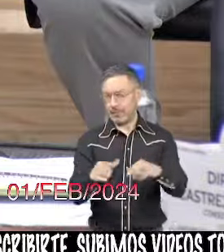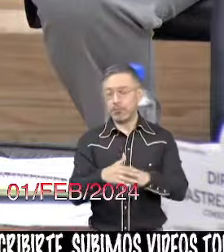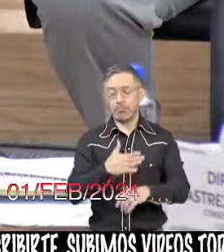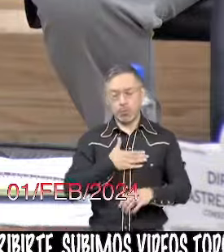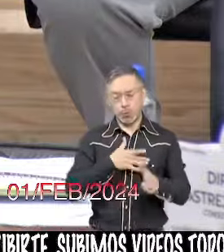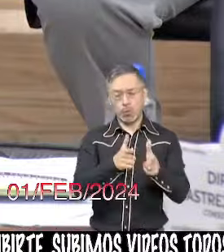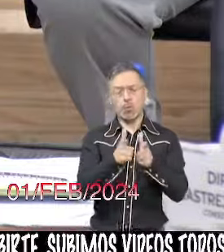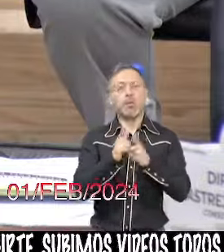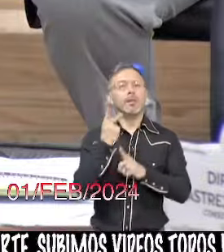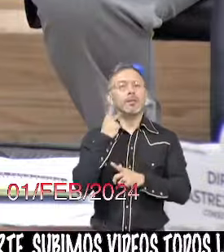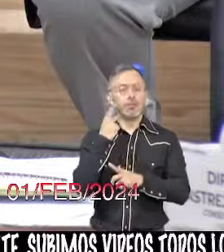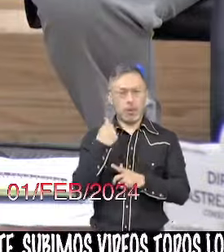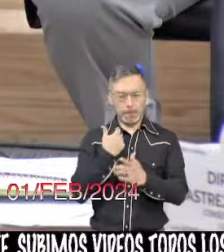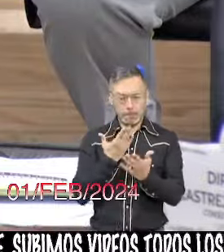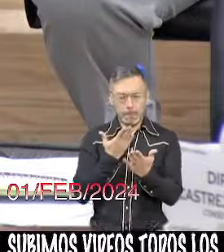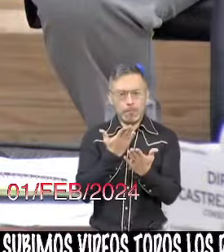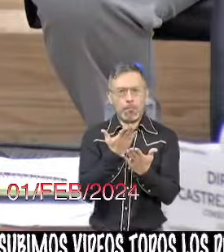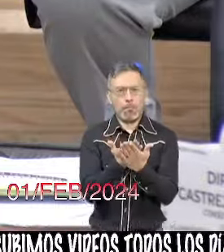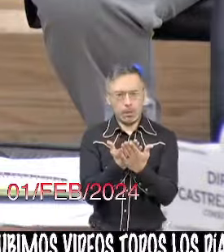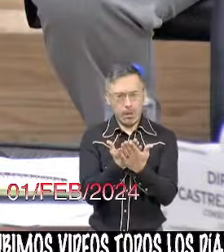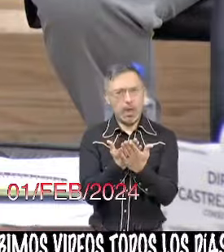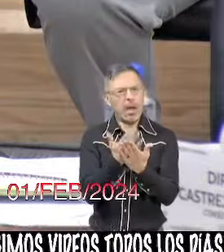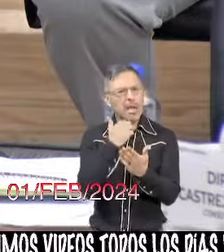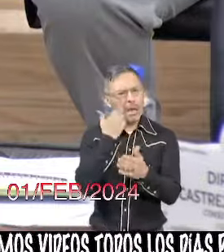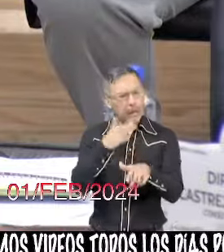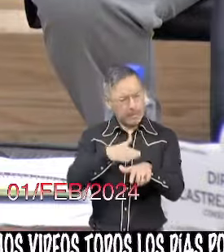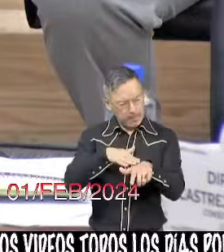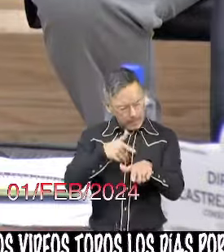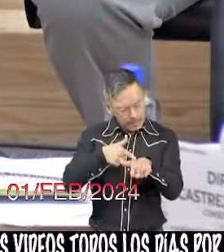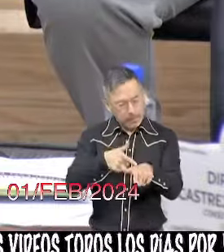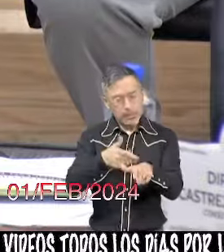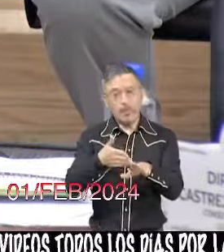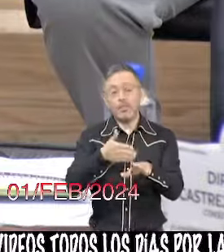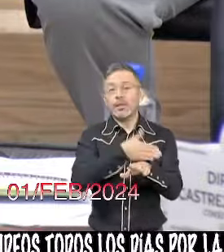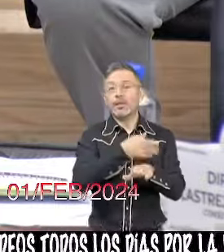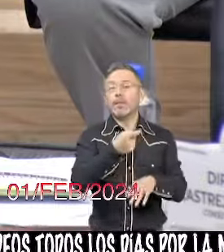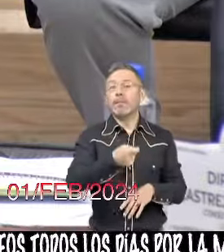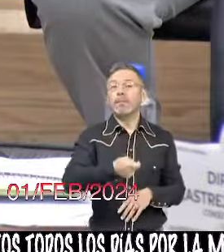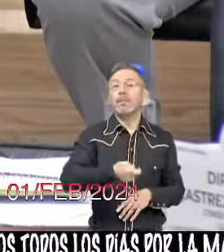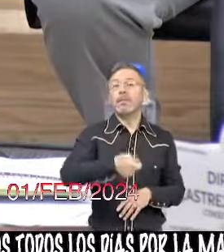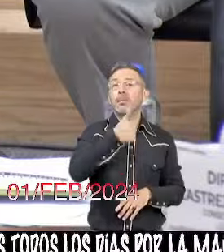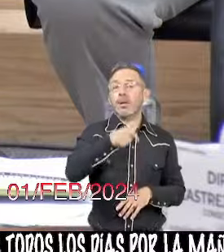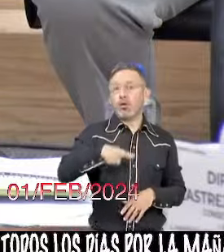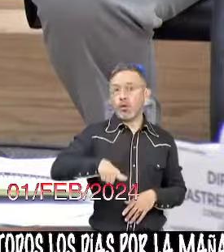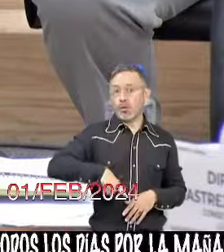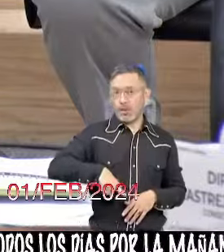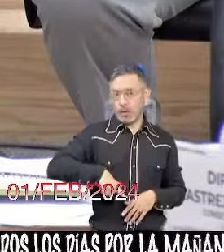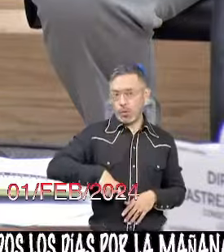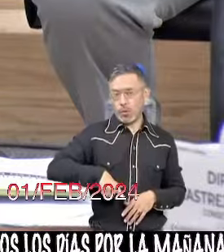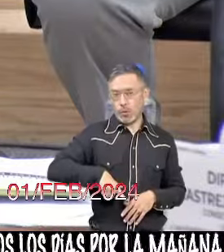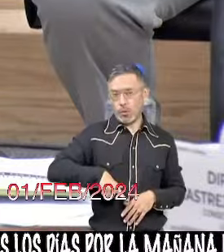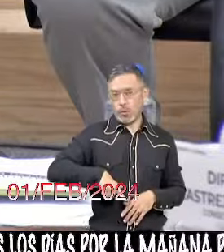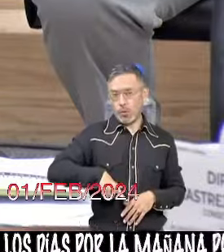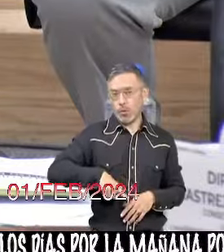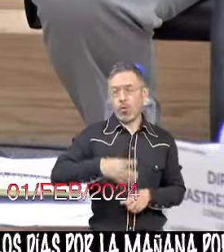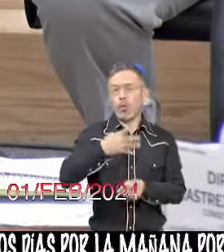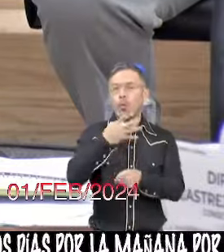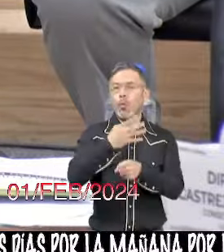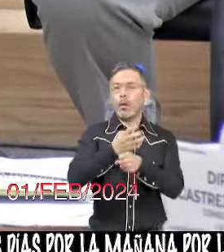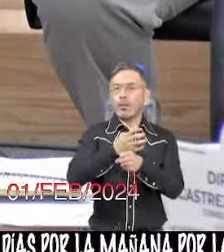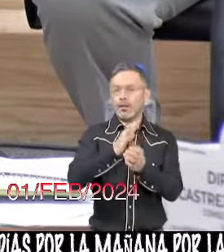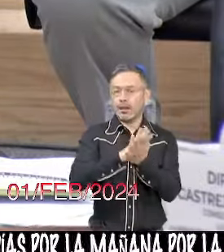continuar con el trabajo iniciado por el primer gobierno de la Cuarta